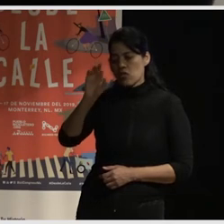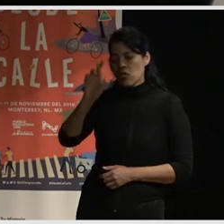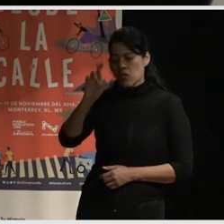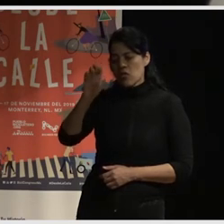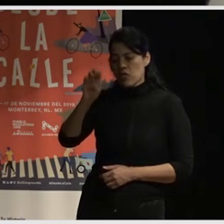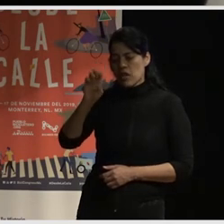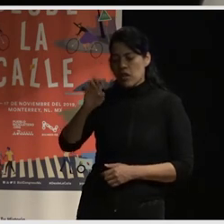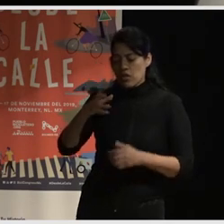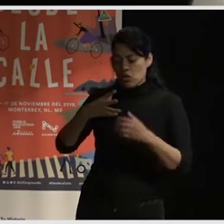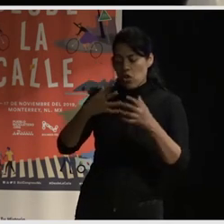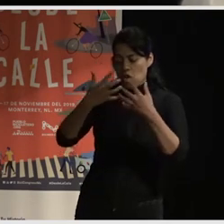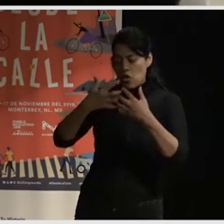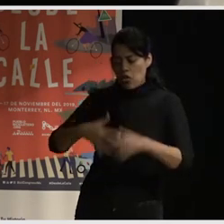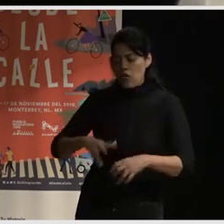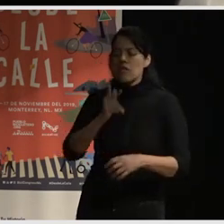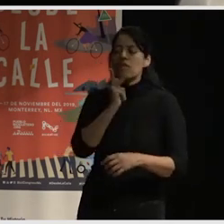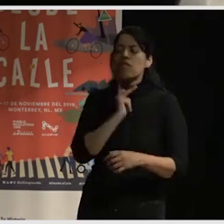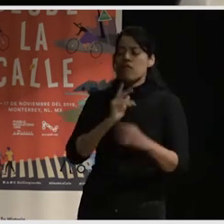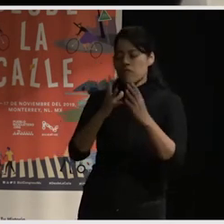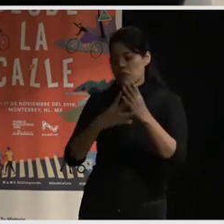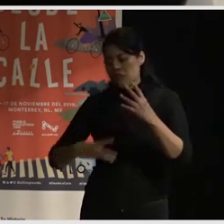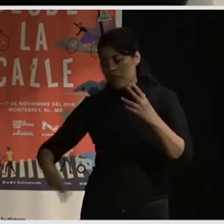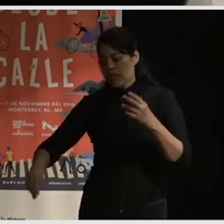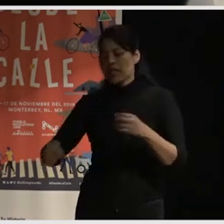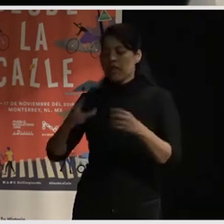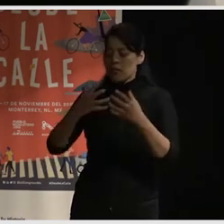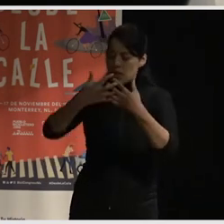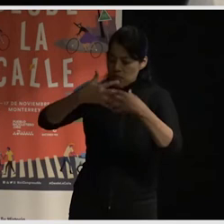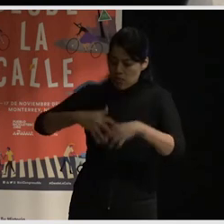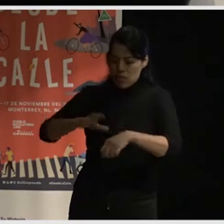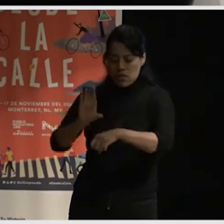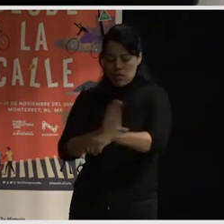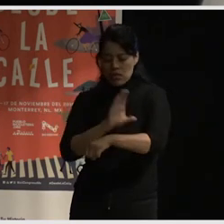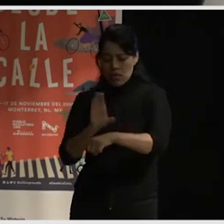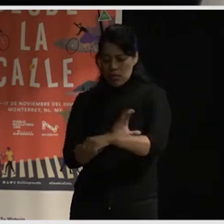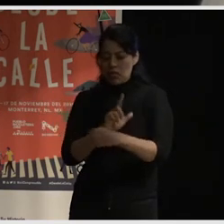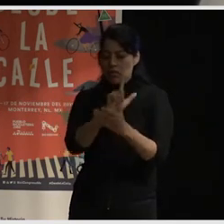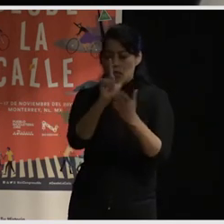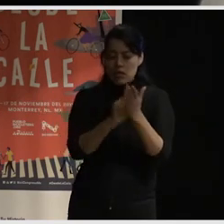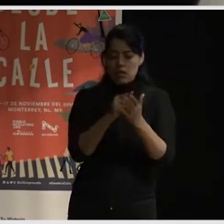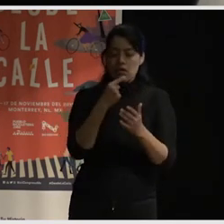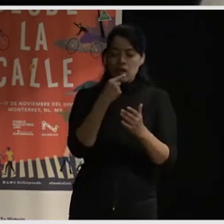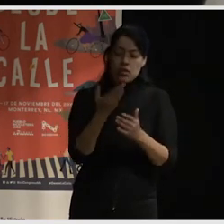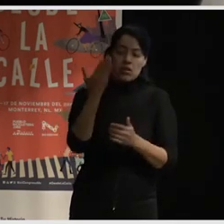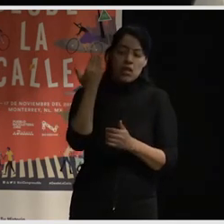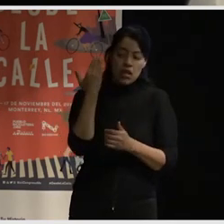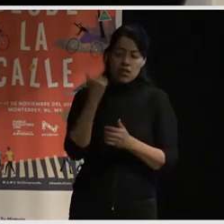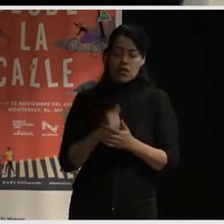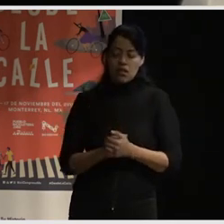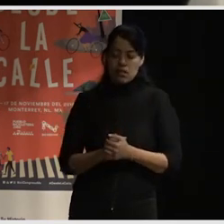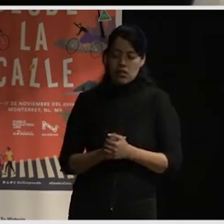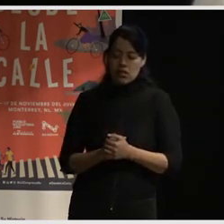y también por las centrales eléctricas algunas la norma que teníamos hasta hace